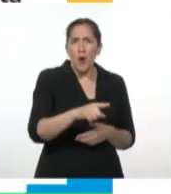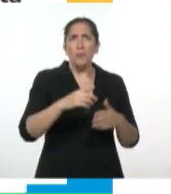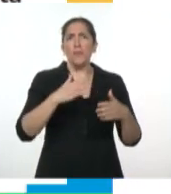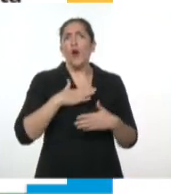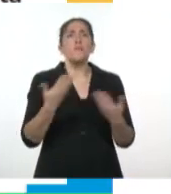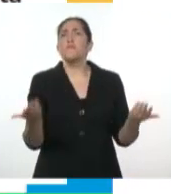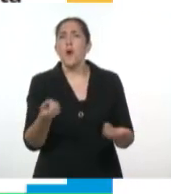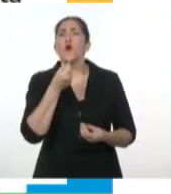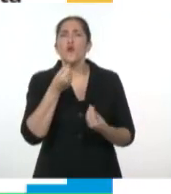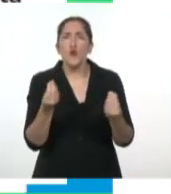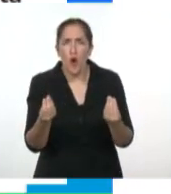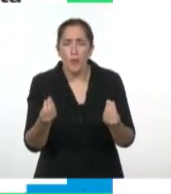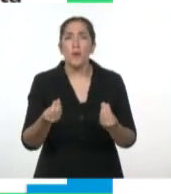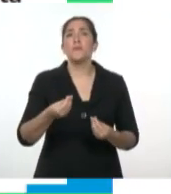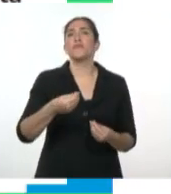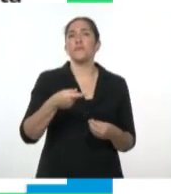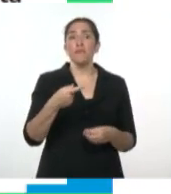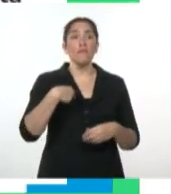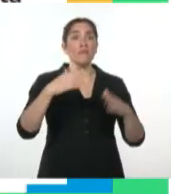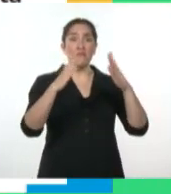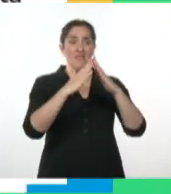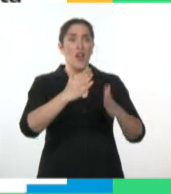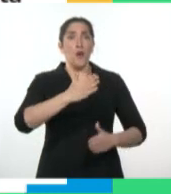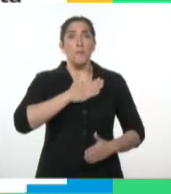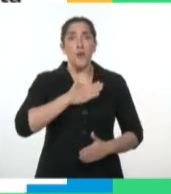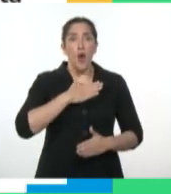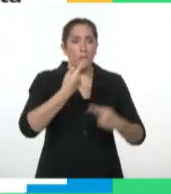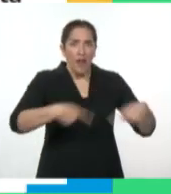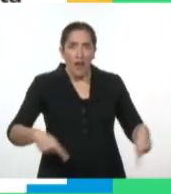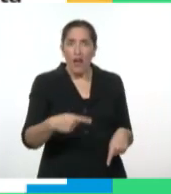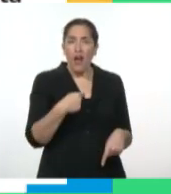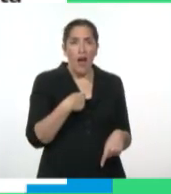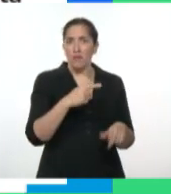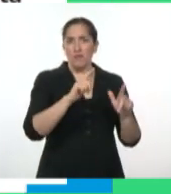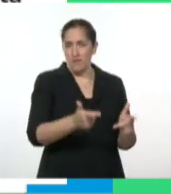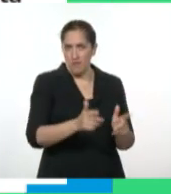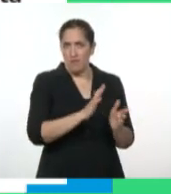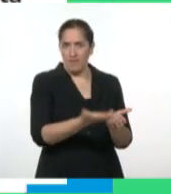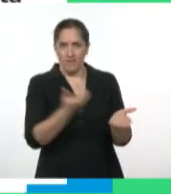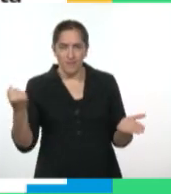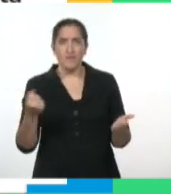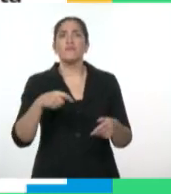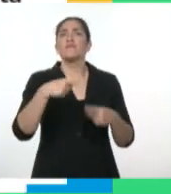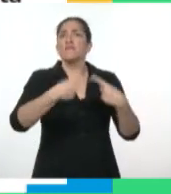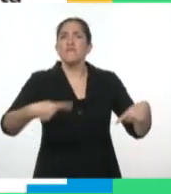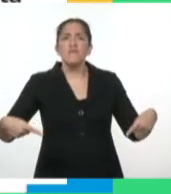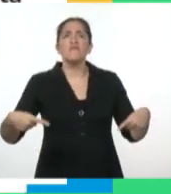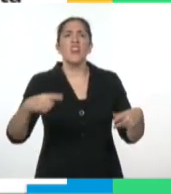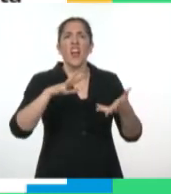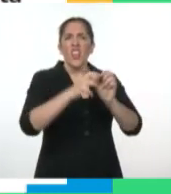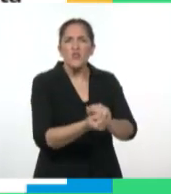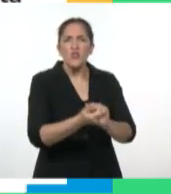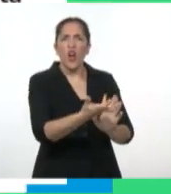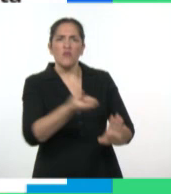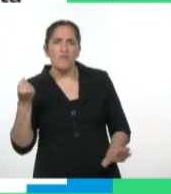A, la perturbación de la posesión, tenencia o propiedad de sus bienes. B, la pérdida, sustracción, destrucción,